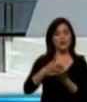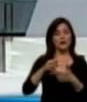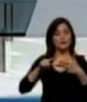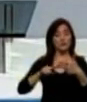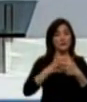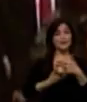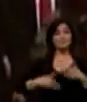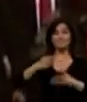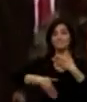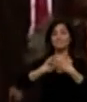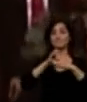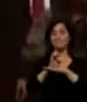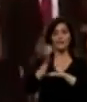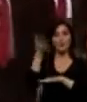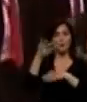Moreno.